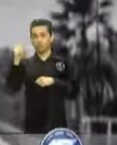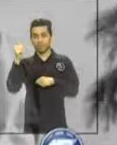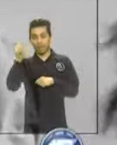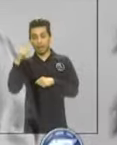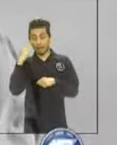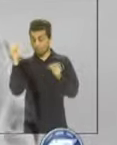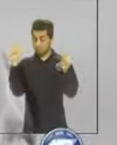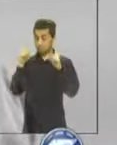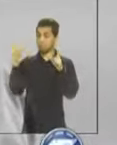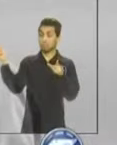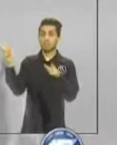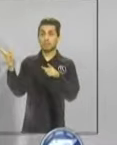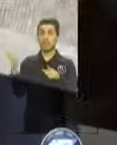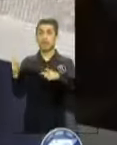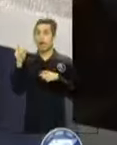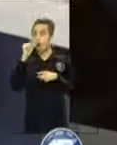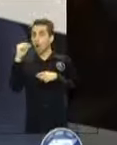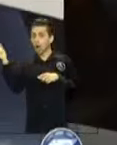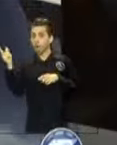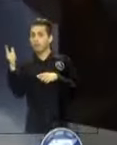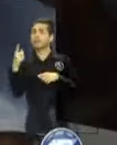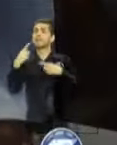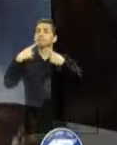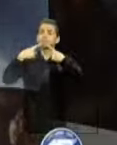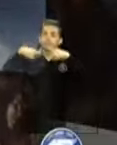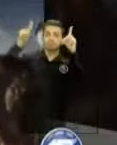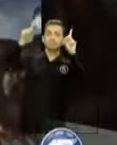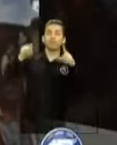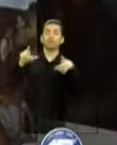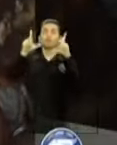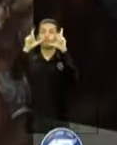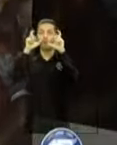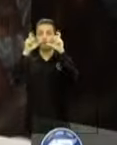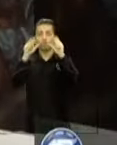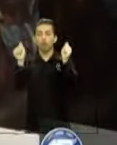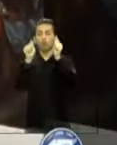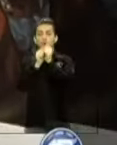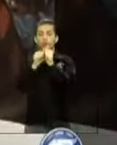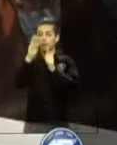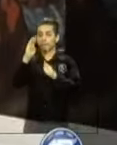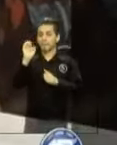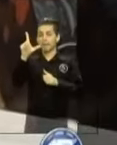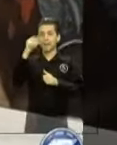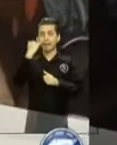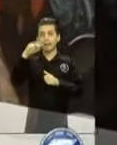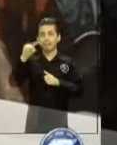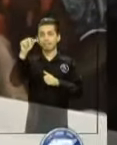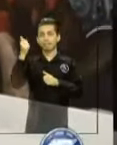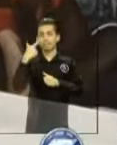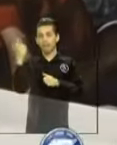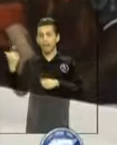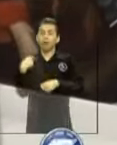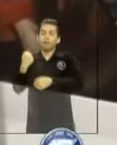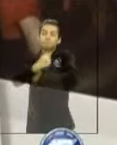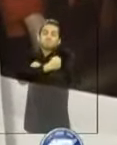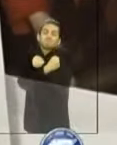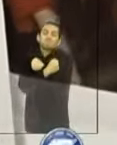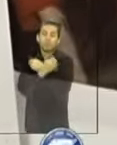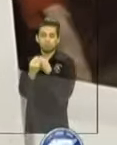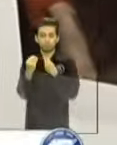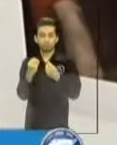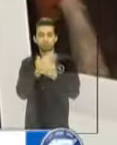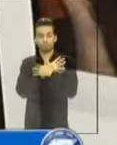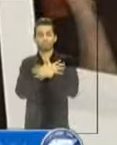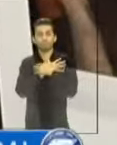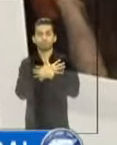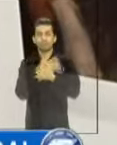intérprete de No te contaron mal publicara una fotografía junto a Belinda y en el cual se ven muy cariñosos. La imagen se